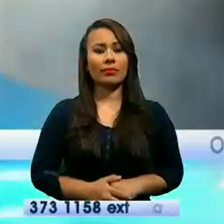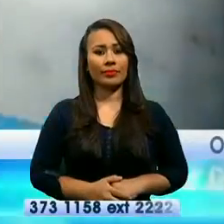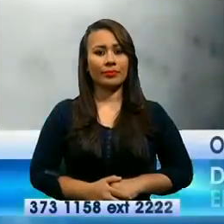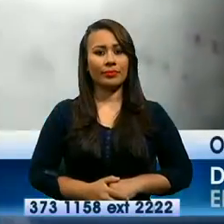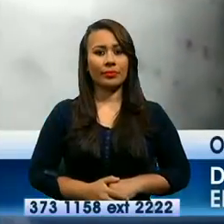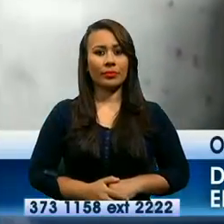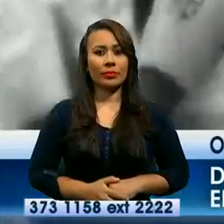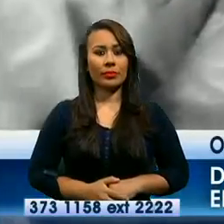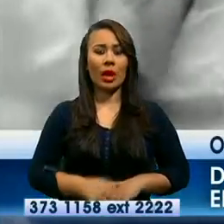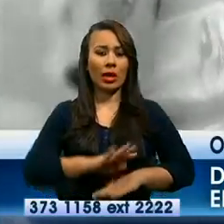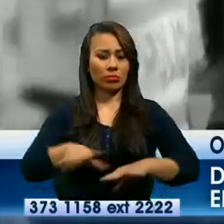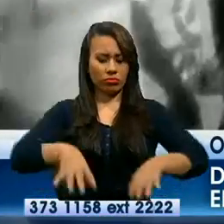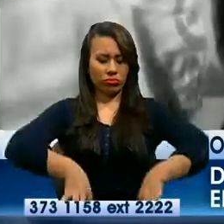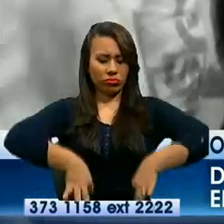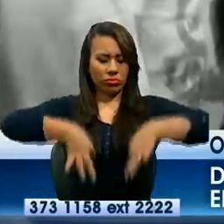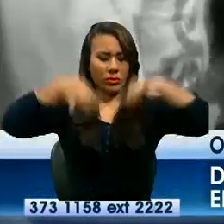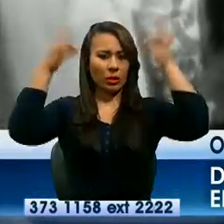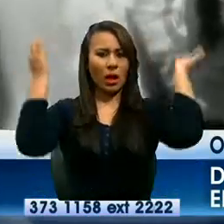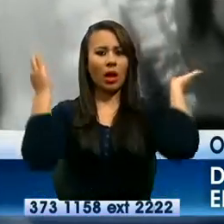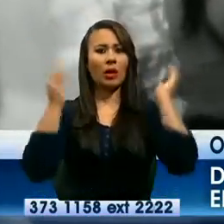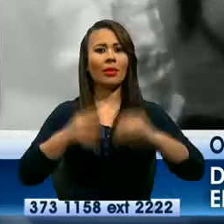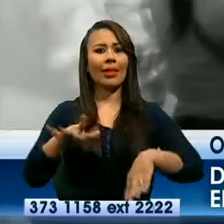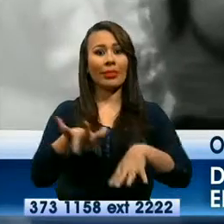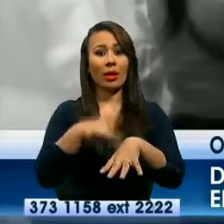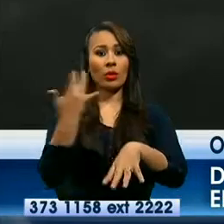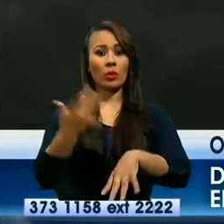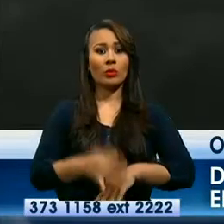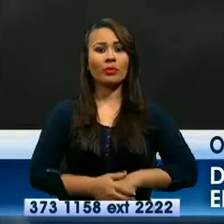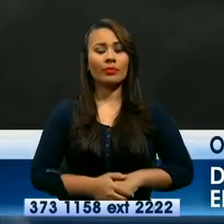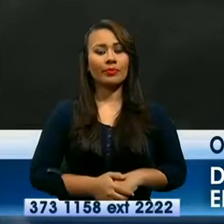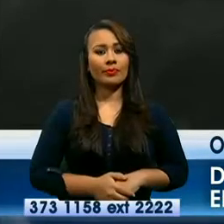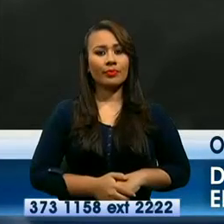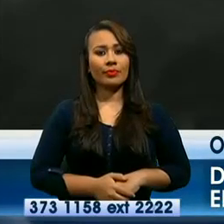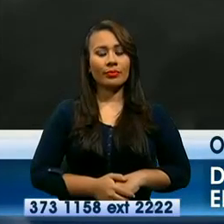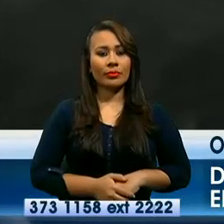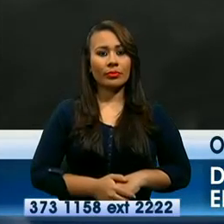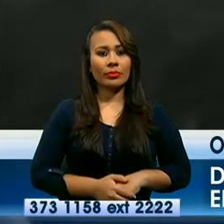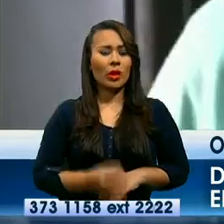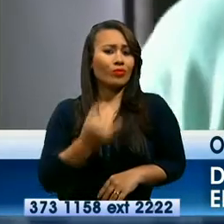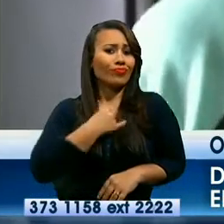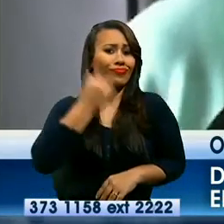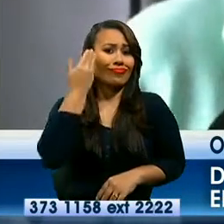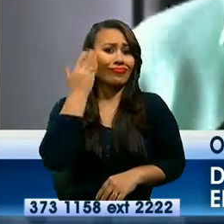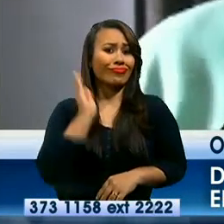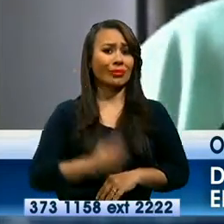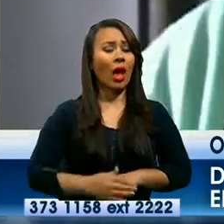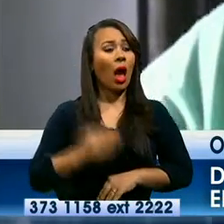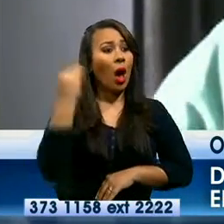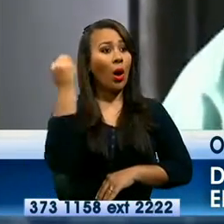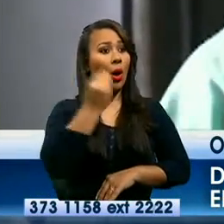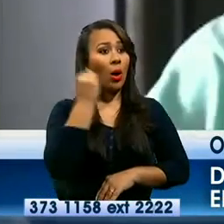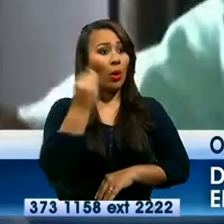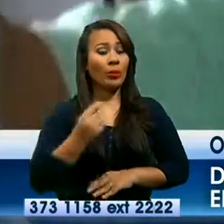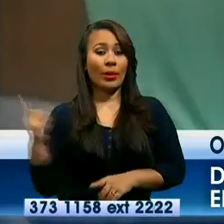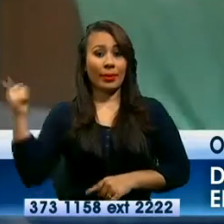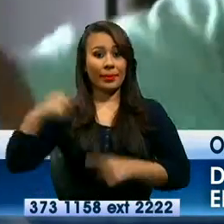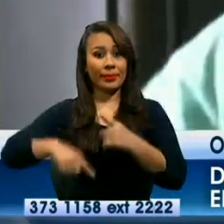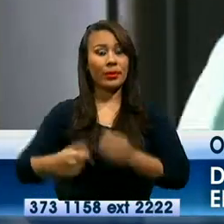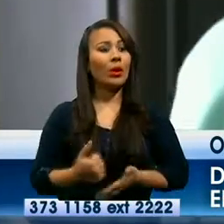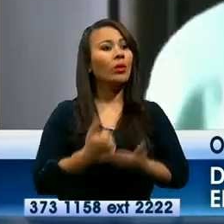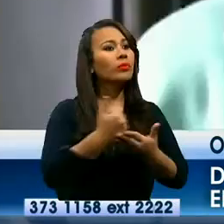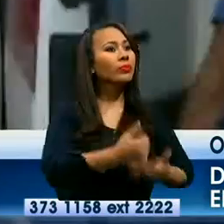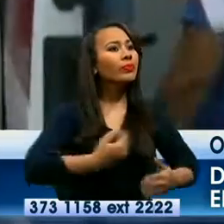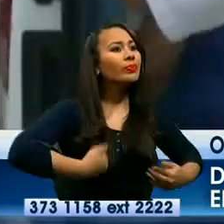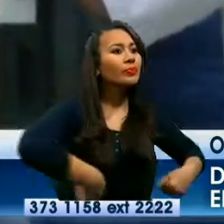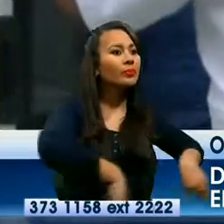se había quitado la ropa y estaba desnudo. Entonces, el muchacho que lo auxilió y lo sacó